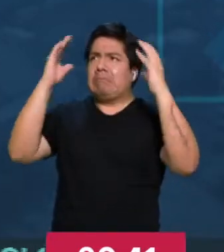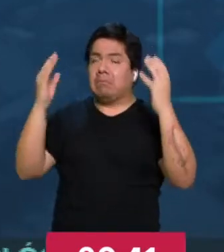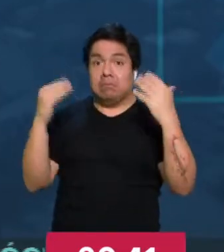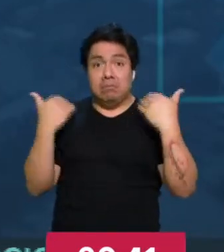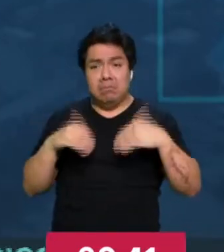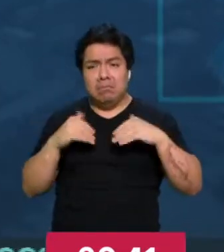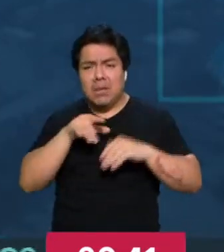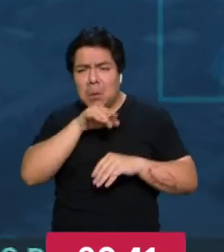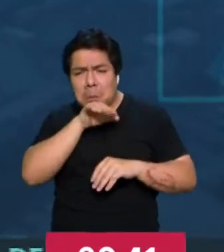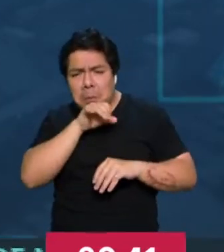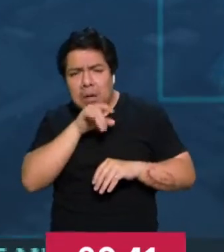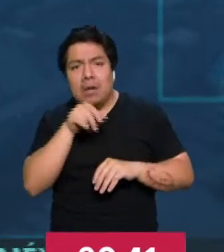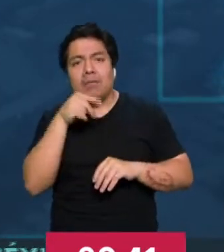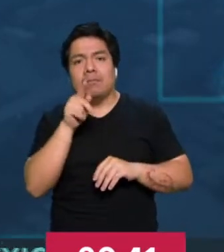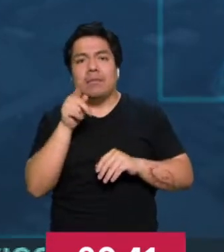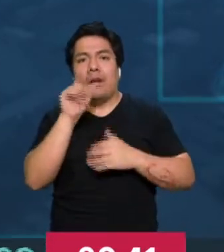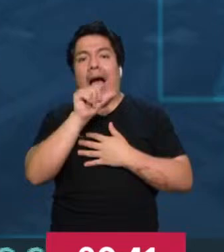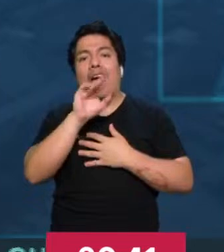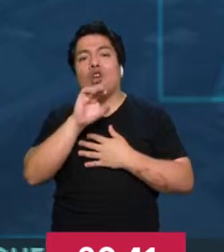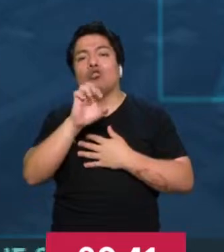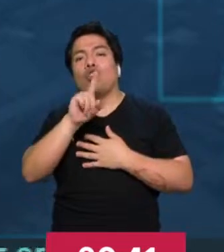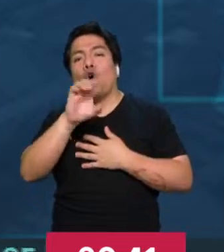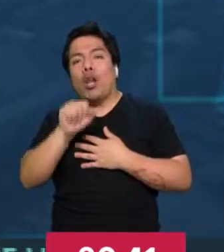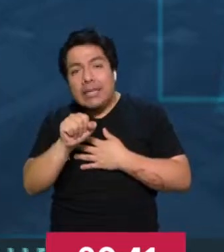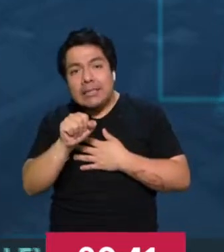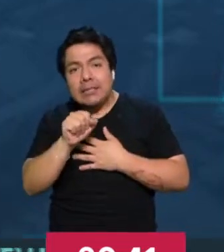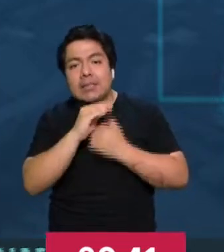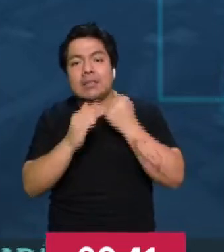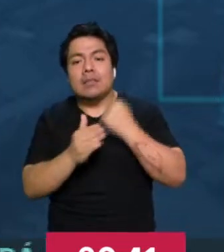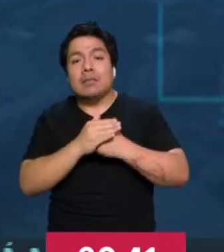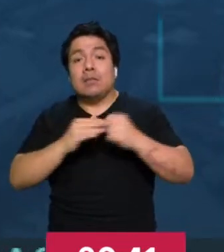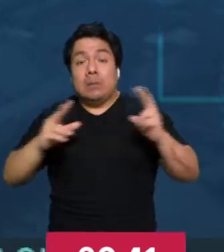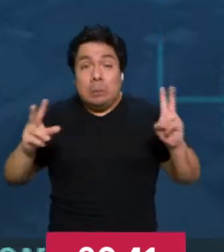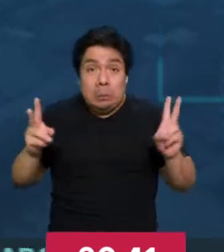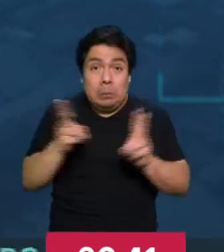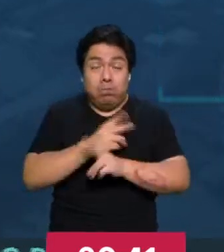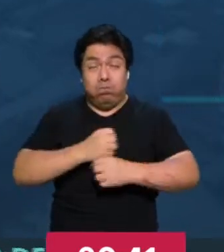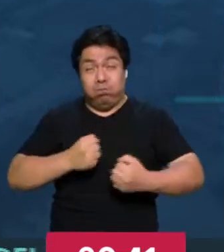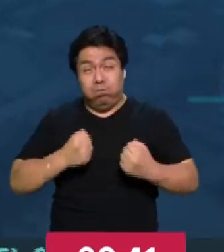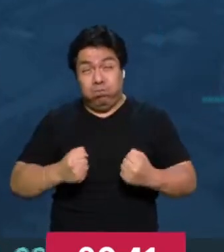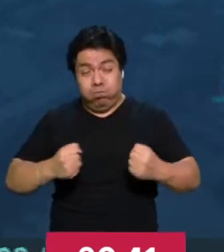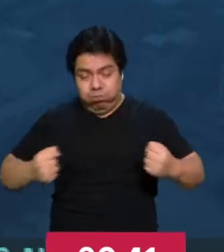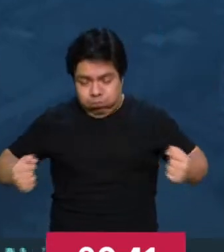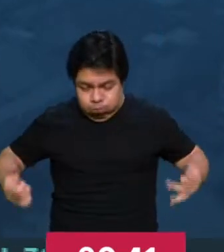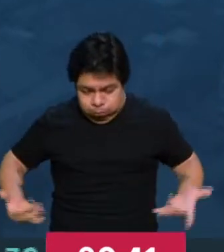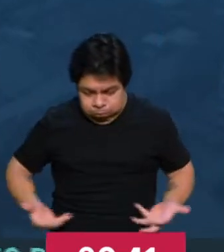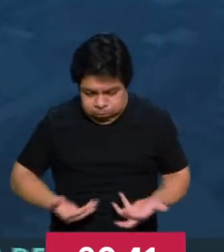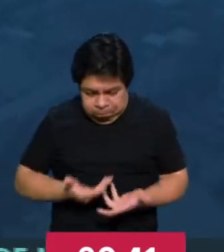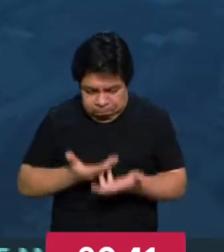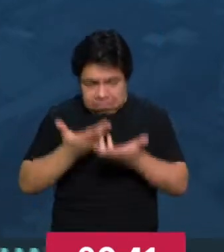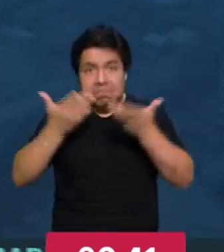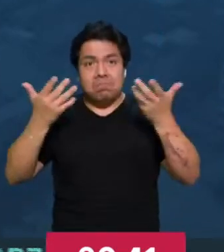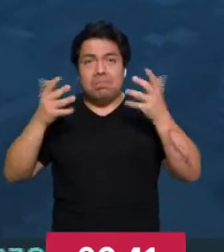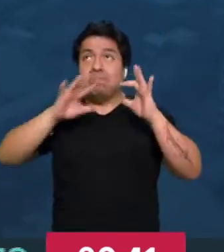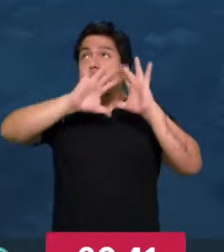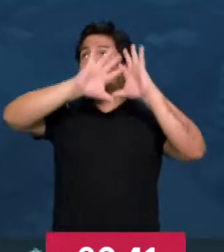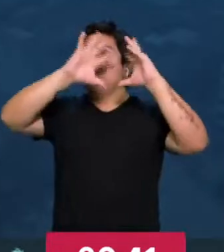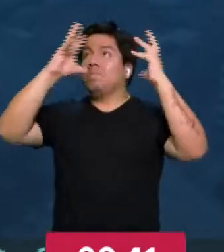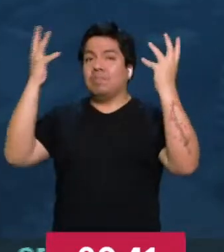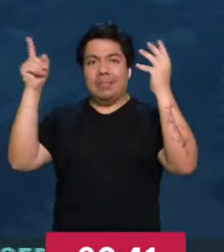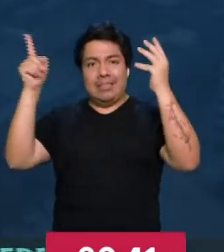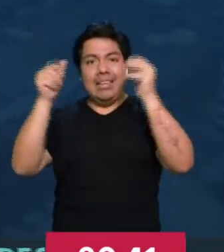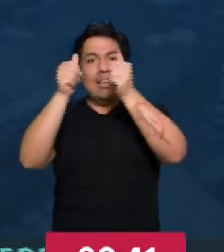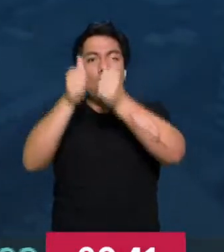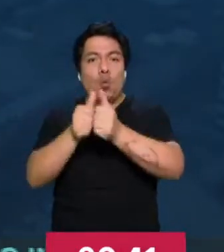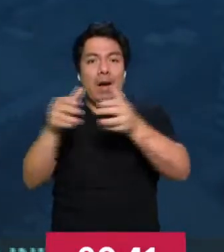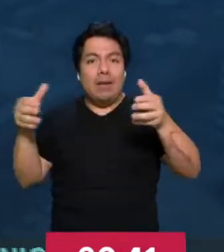de contaminación, pero eran más bien aerosoles. Entonces lo que pasa es que viene un viento muy fuerte que levanta esos aerosoles de la superficie terrestre y se quedan en